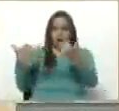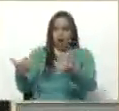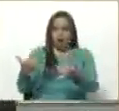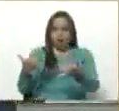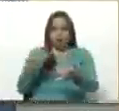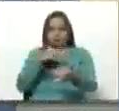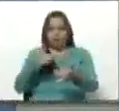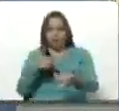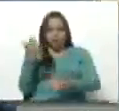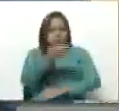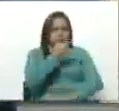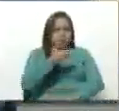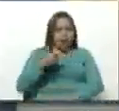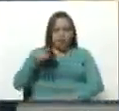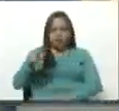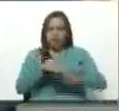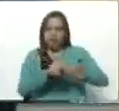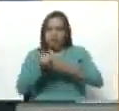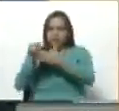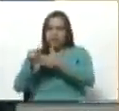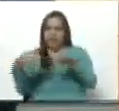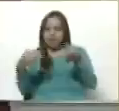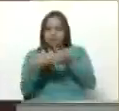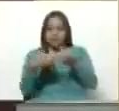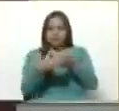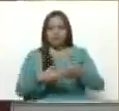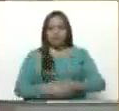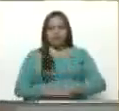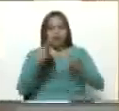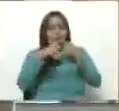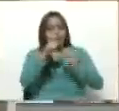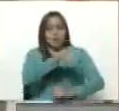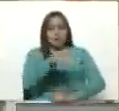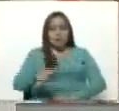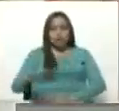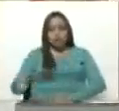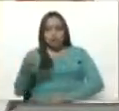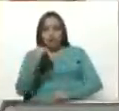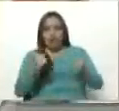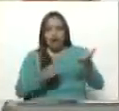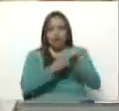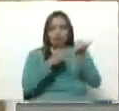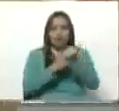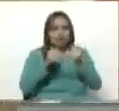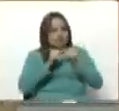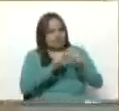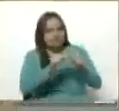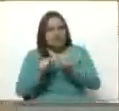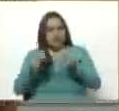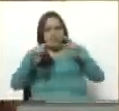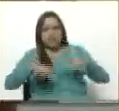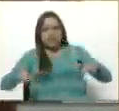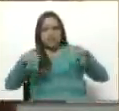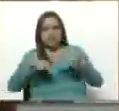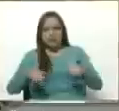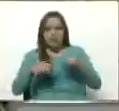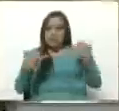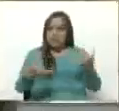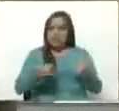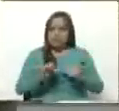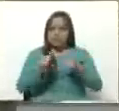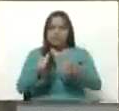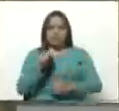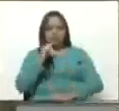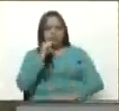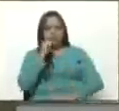encontramos tras la búsqueda de otras personas cómplices y seguirán las investigaciones a partir de ahorita. Hemos